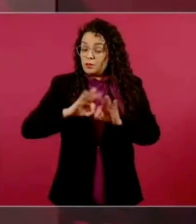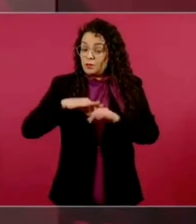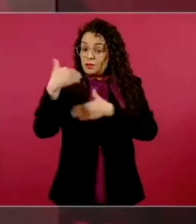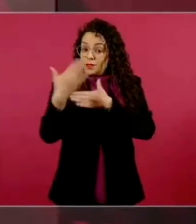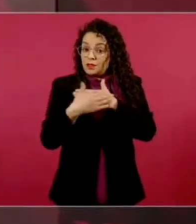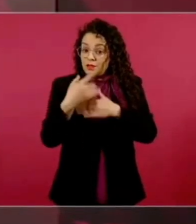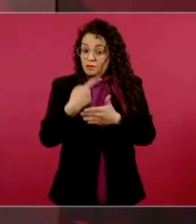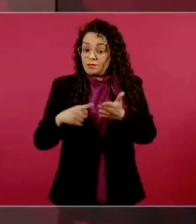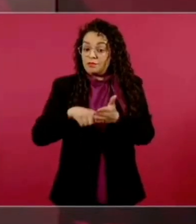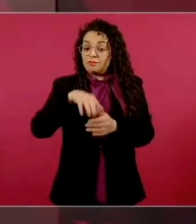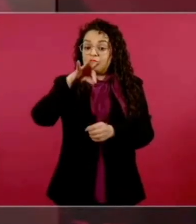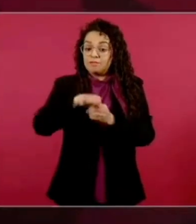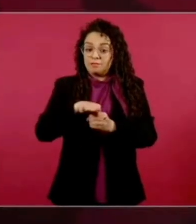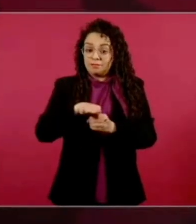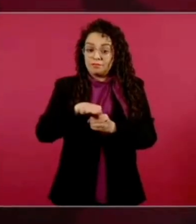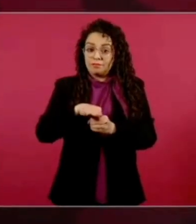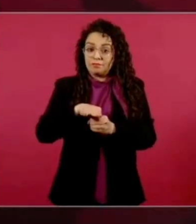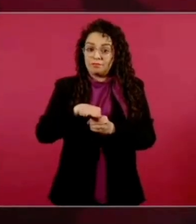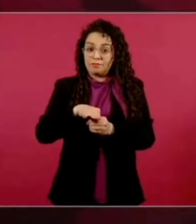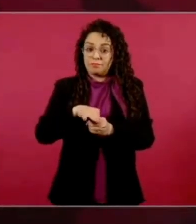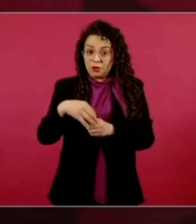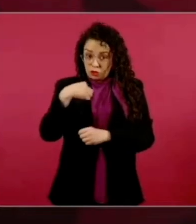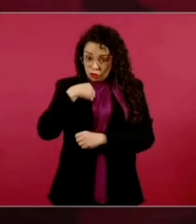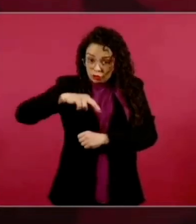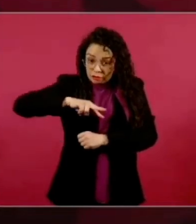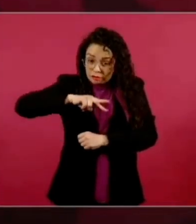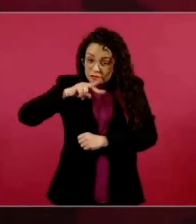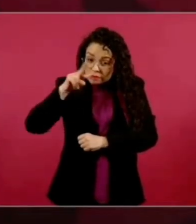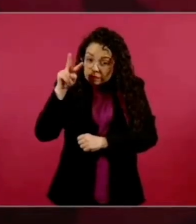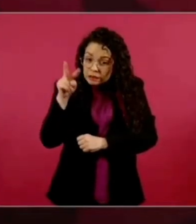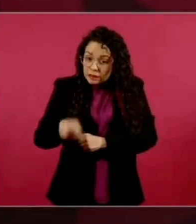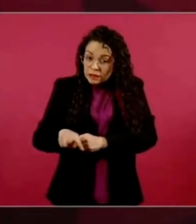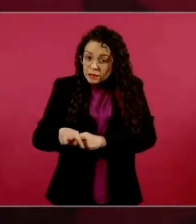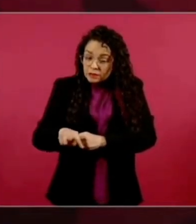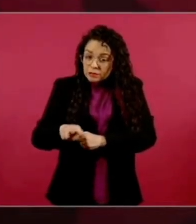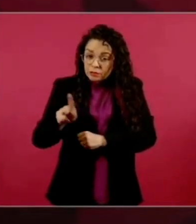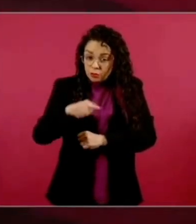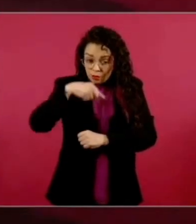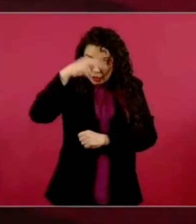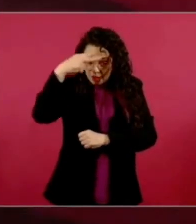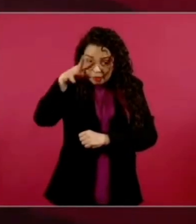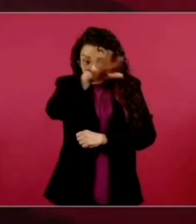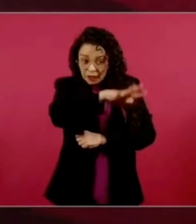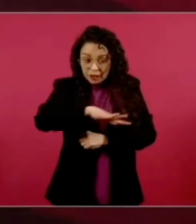Yo le tengo mucha confianza a la gente, al pueblo de México.